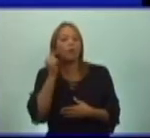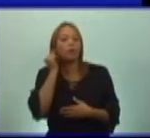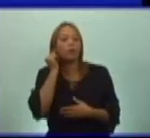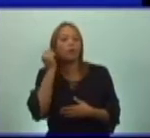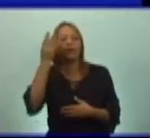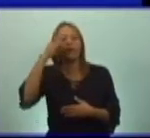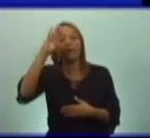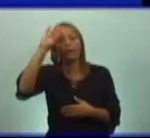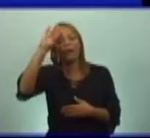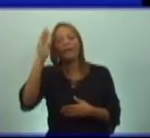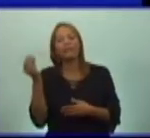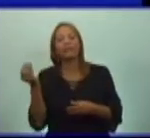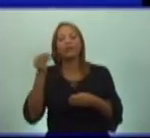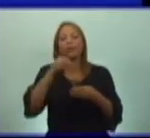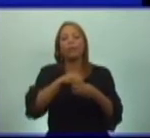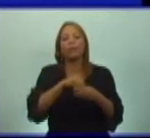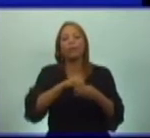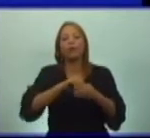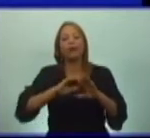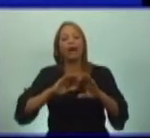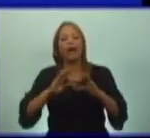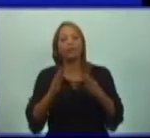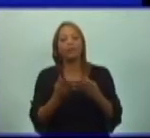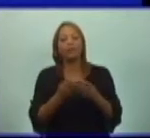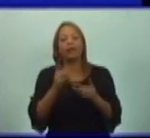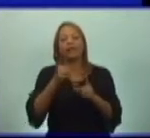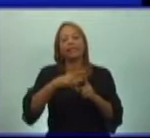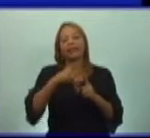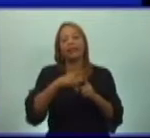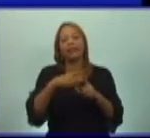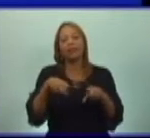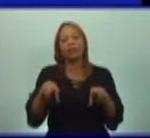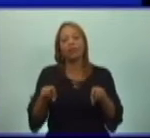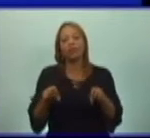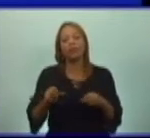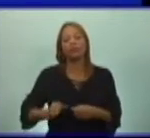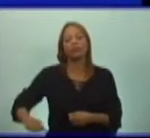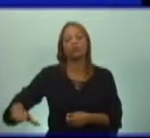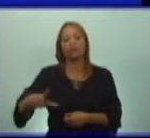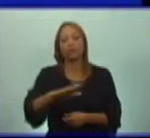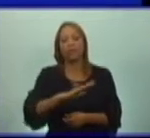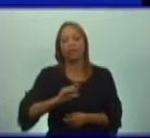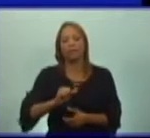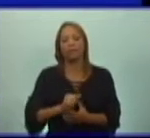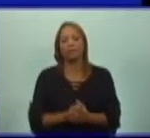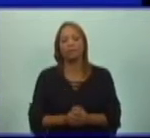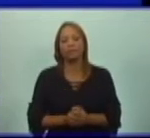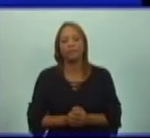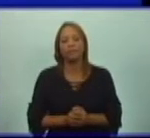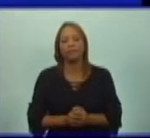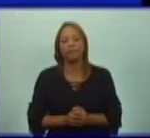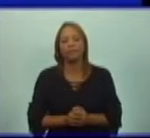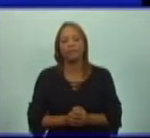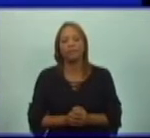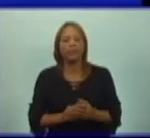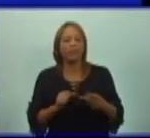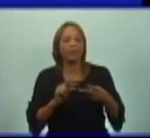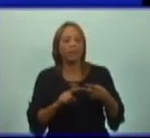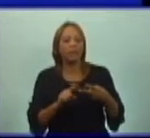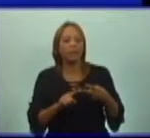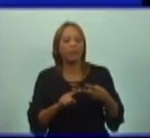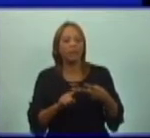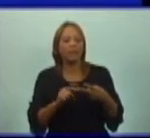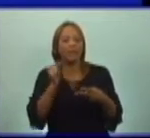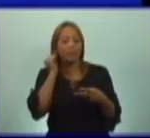incorporó de manera plena a todas las tareas de la nueva sociedad. La actividad 2. De